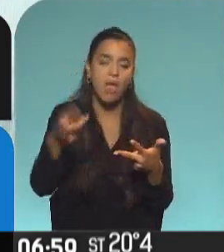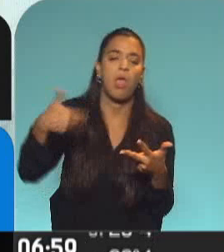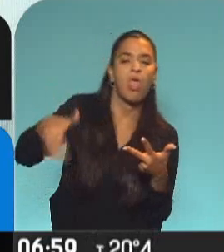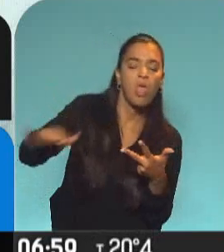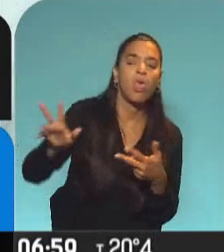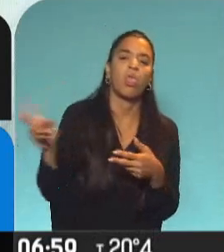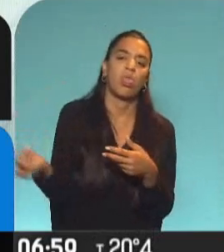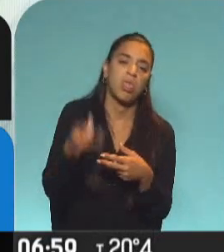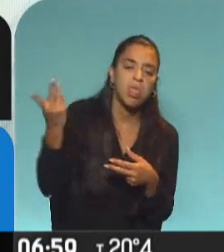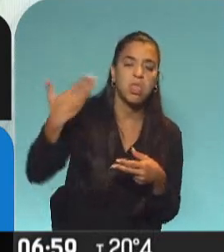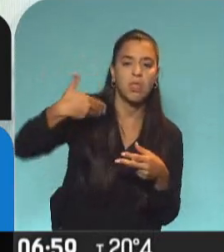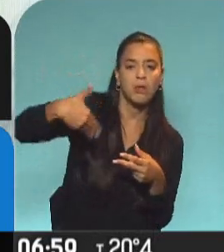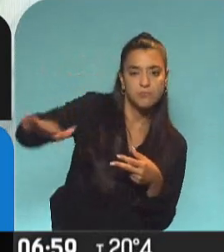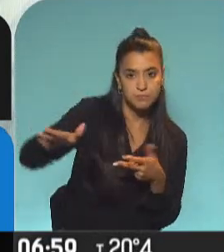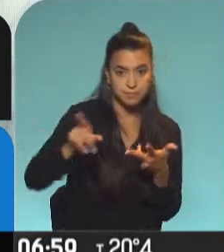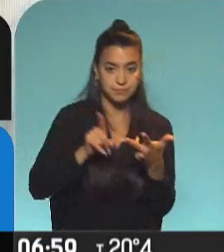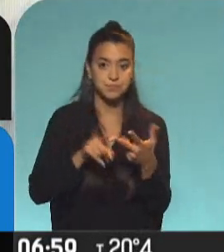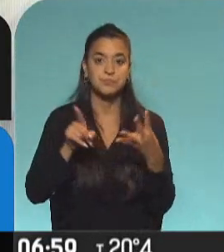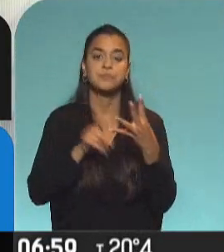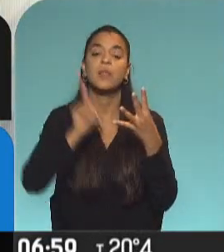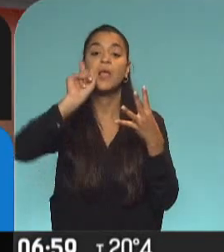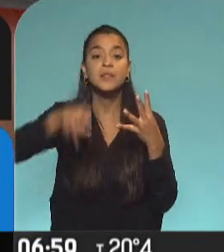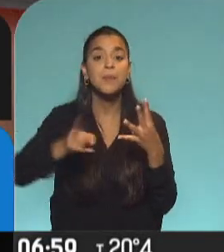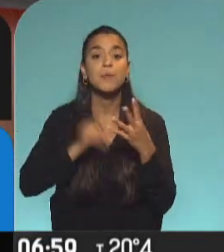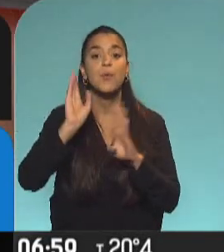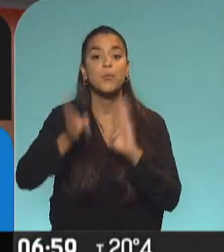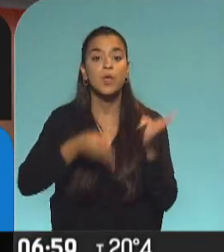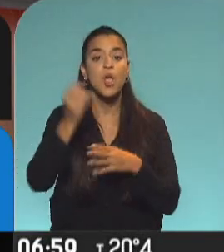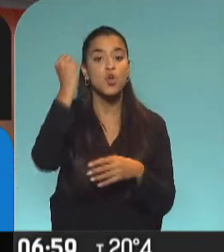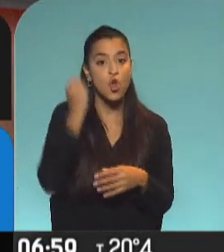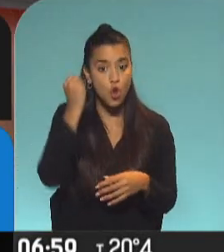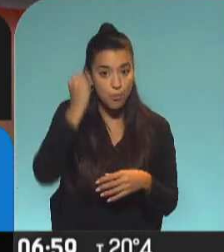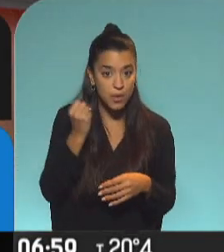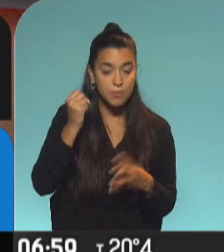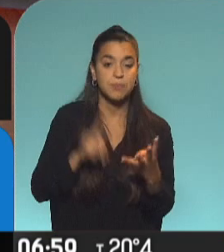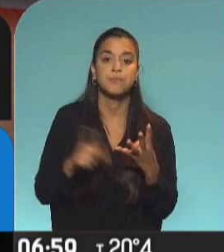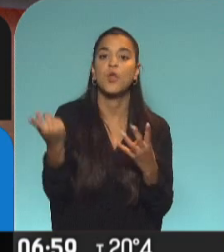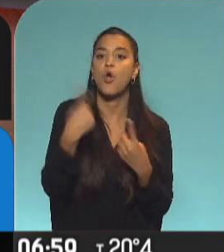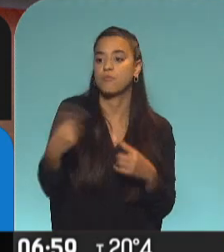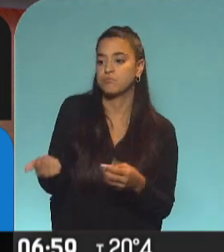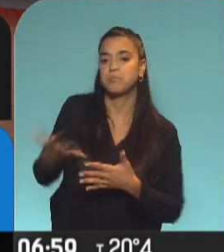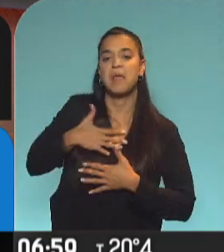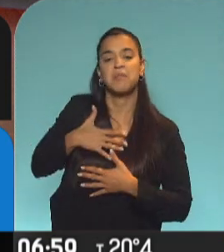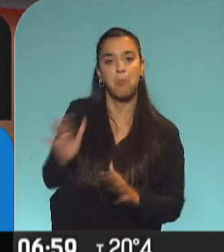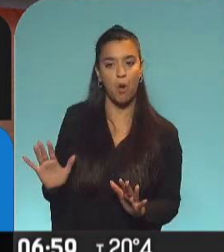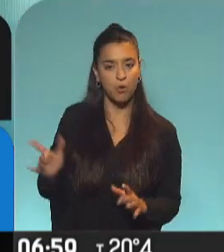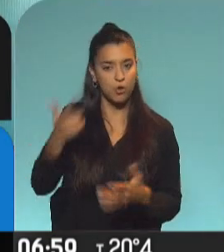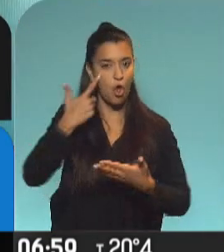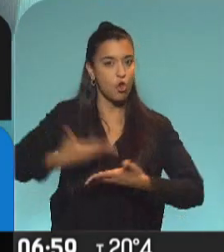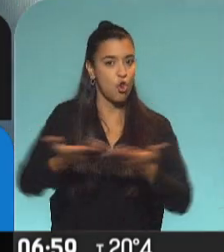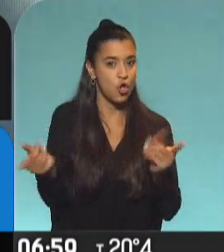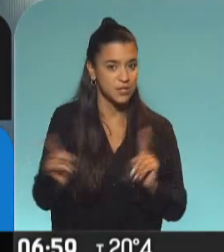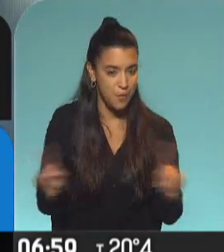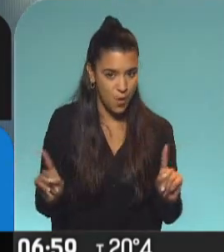que disminuye el autoestima. Tenemos también la violencia económica y la violencia patrimonial, muchas veces muy